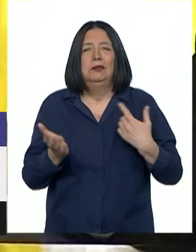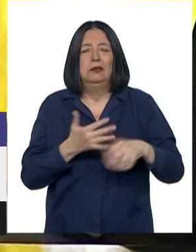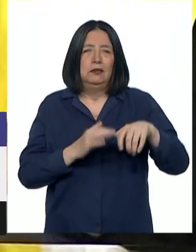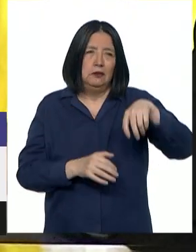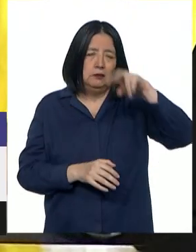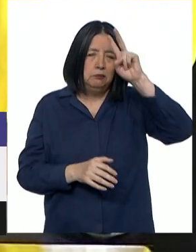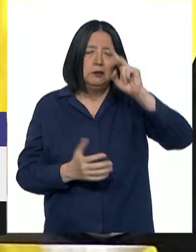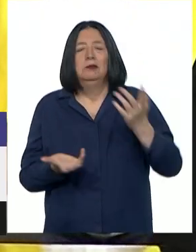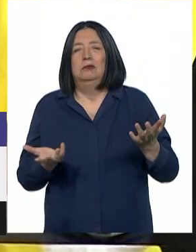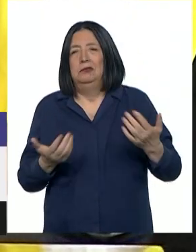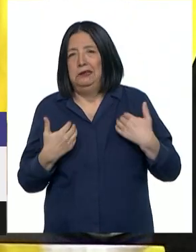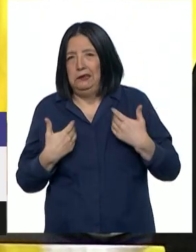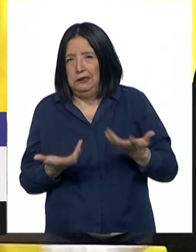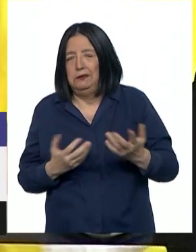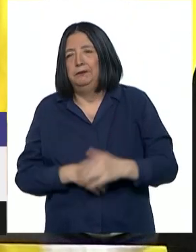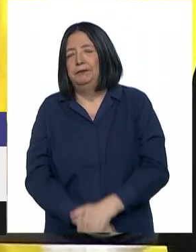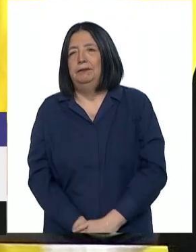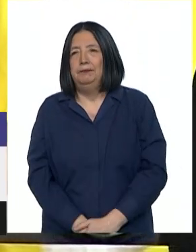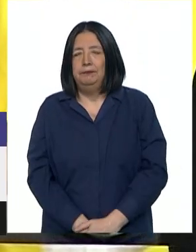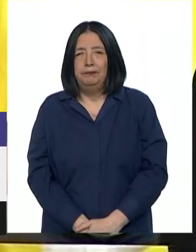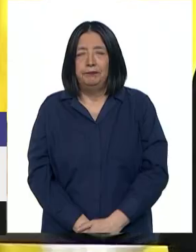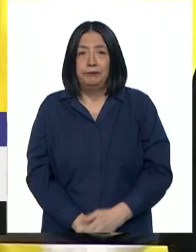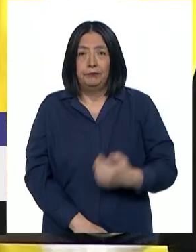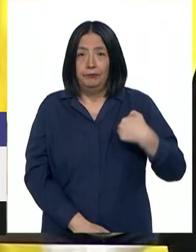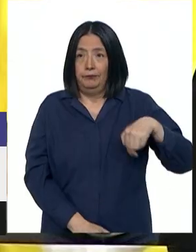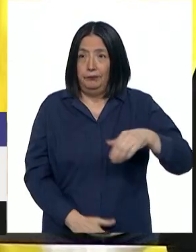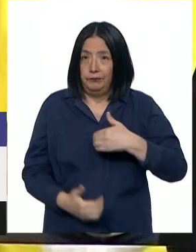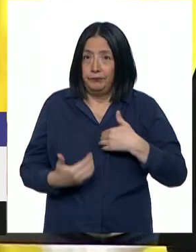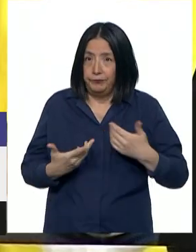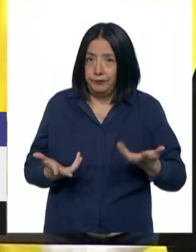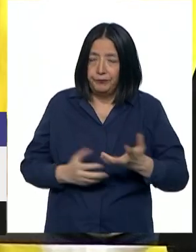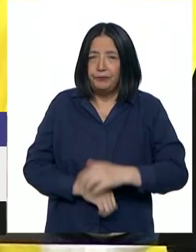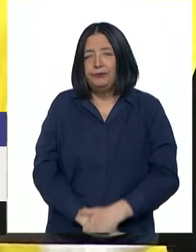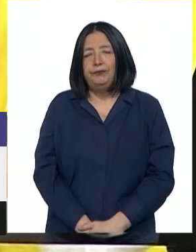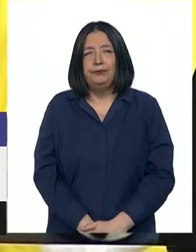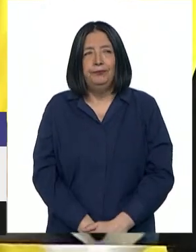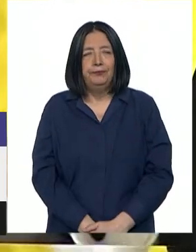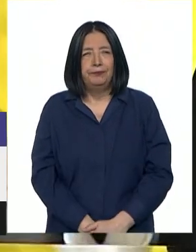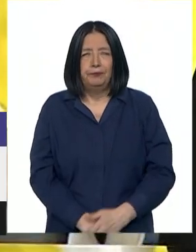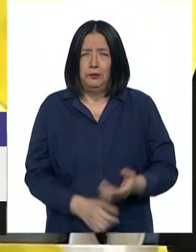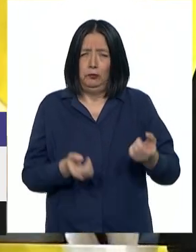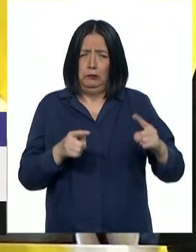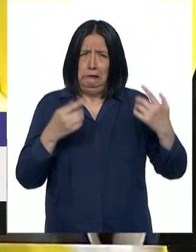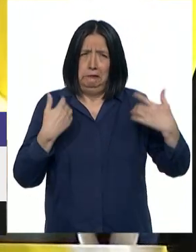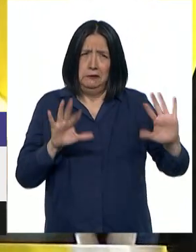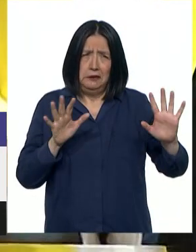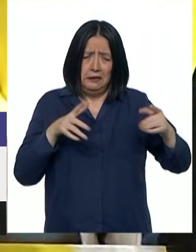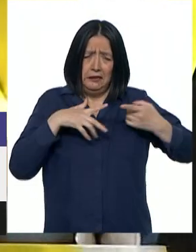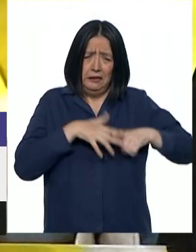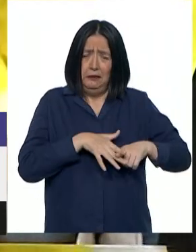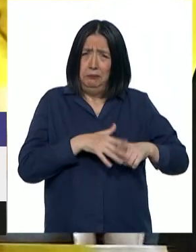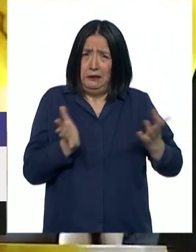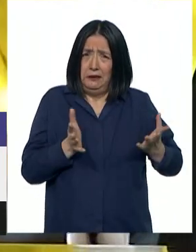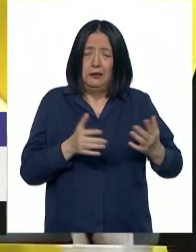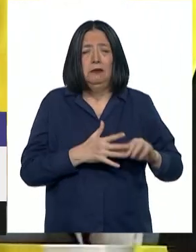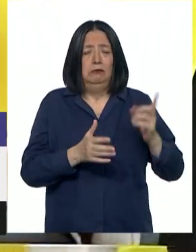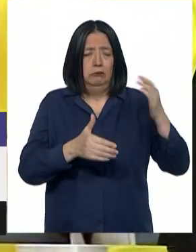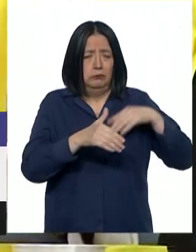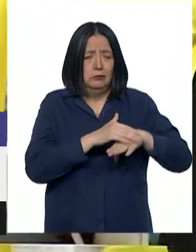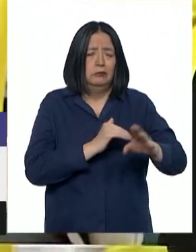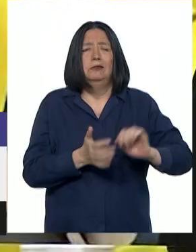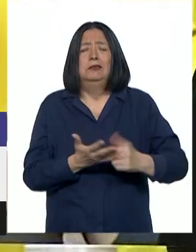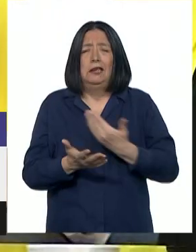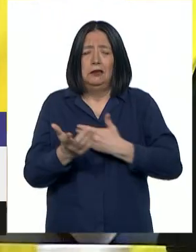patria aquejan. Hemos tenido, ni bien entramos a más de la política y